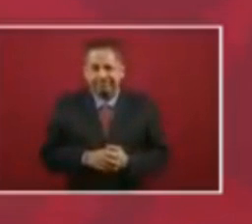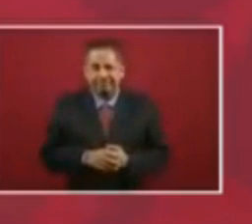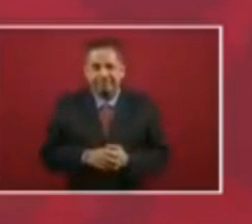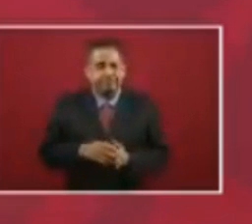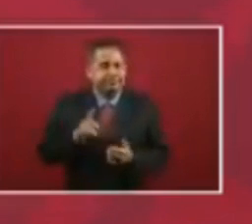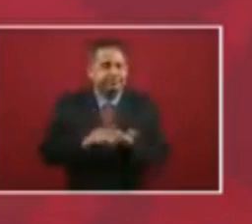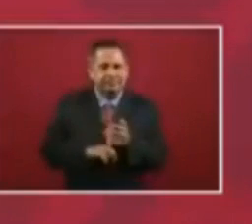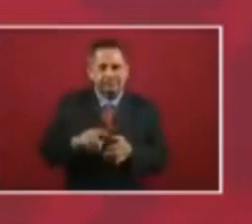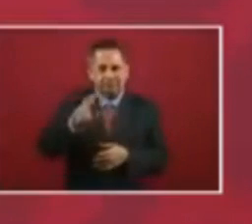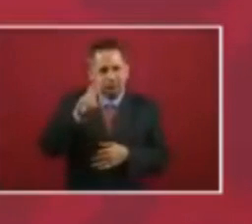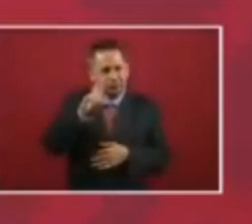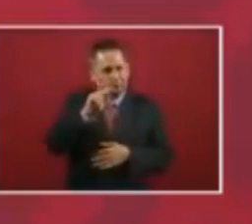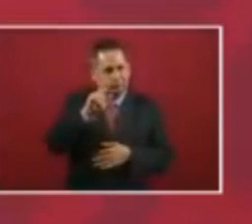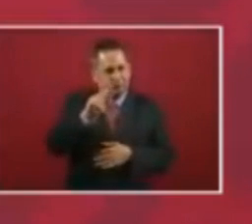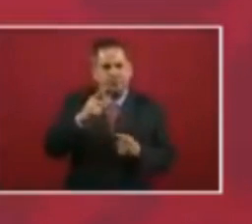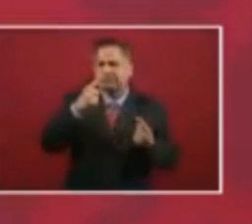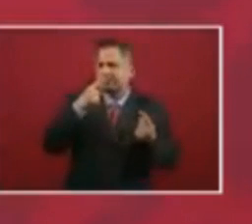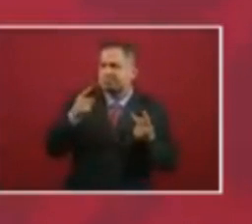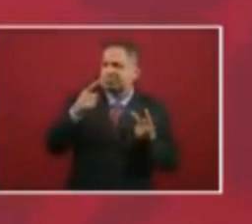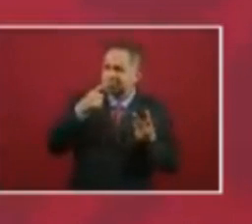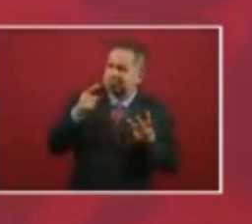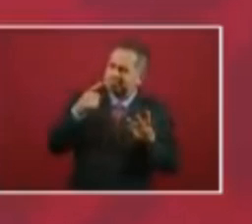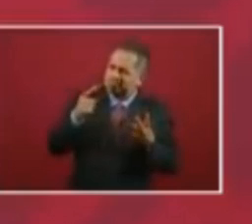Más de 80 amparos.